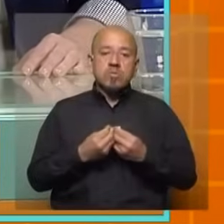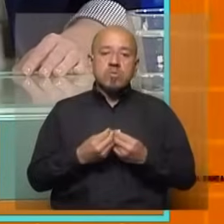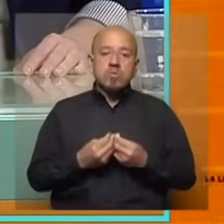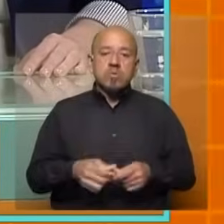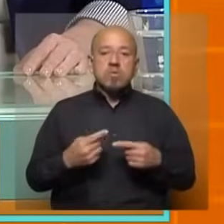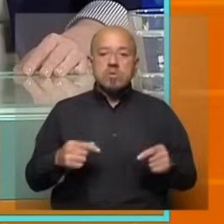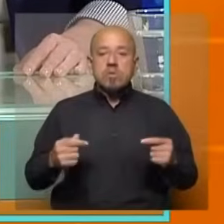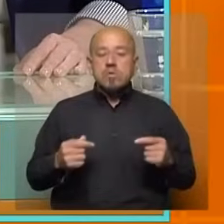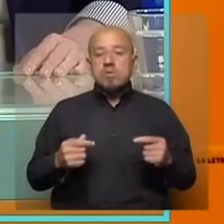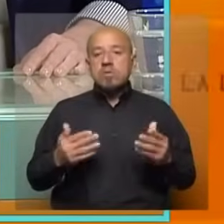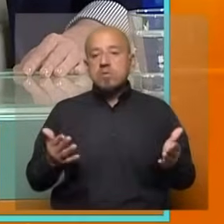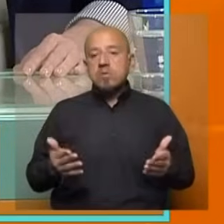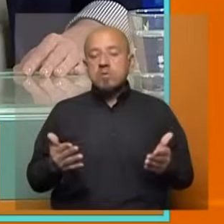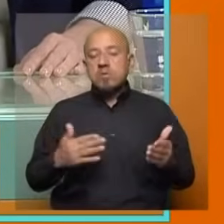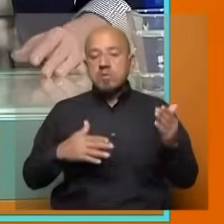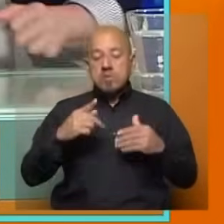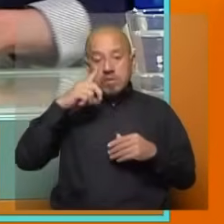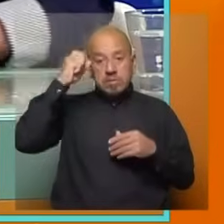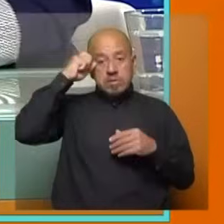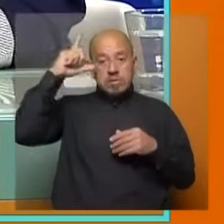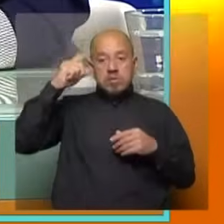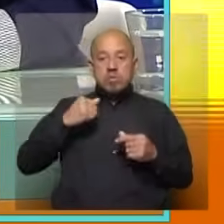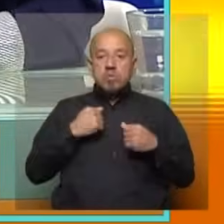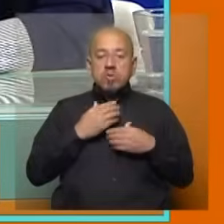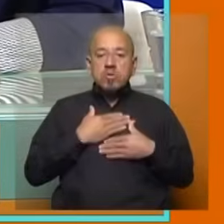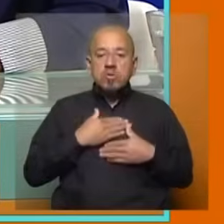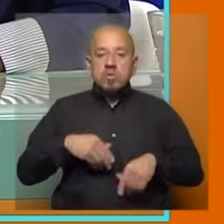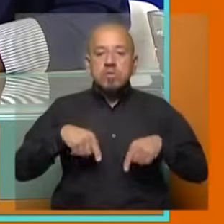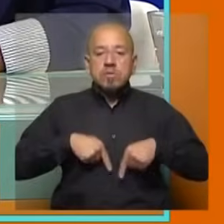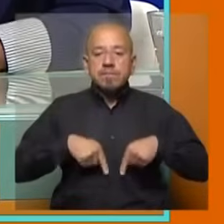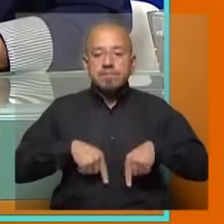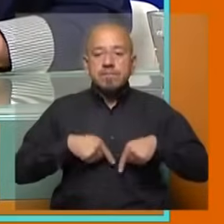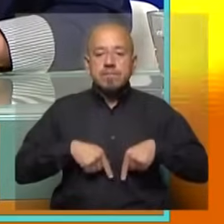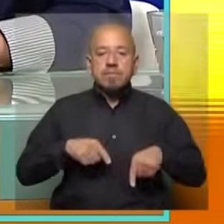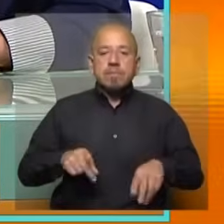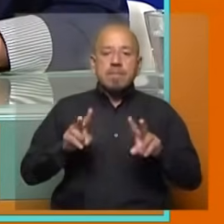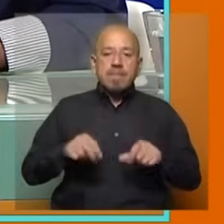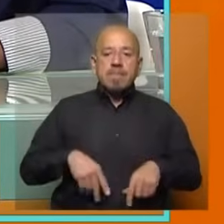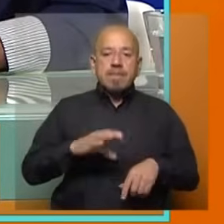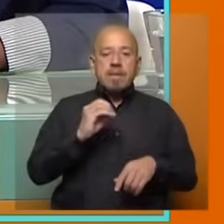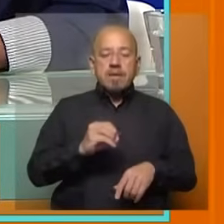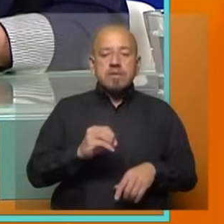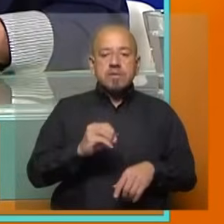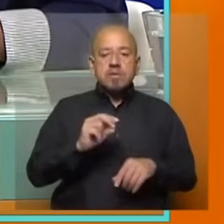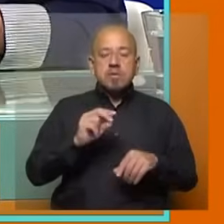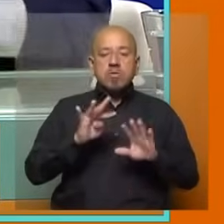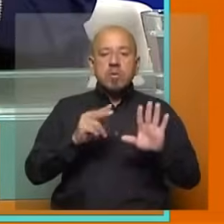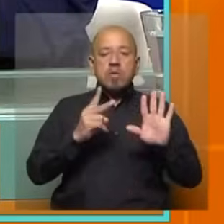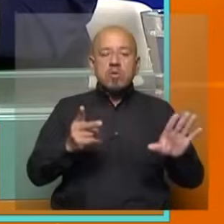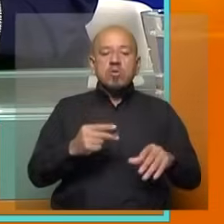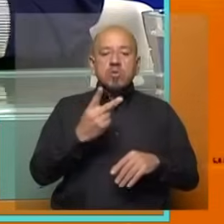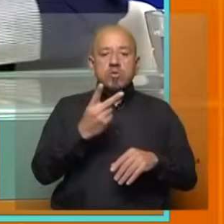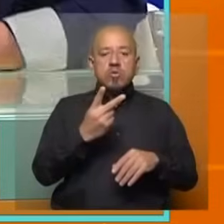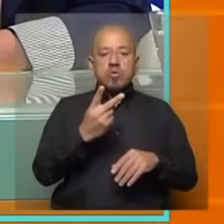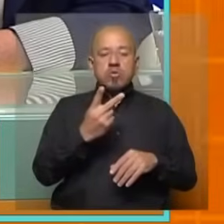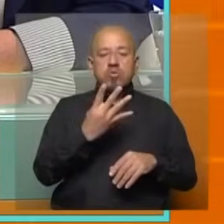de nivel de capacitación. Nosotros en la Intendencia, con este tema del 092-250-260, para